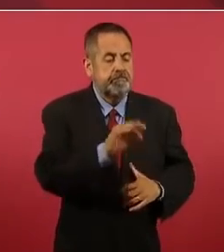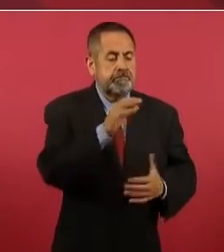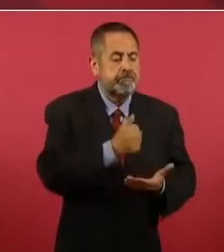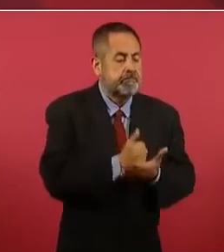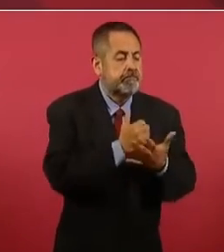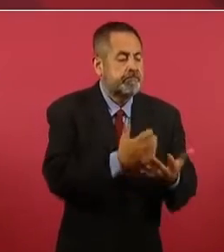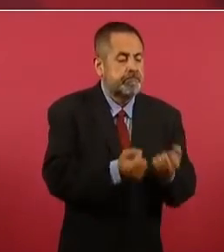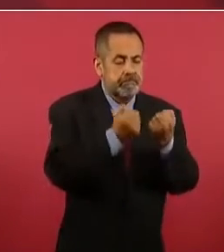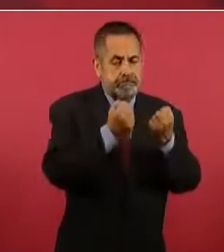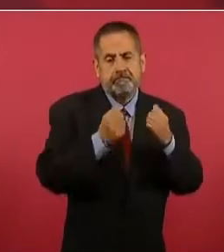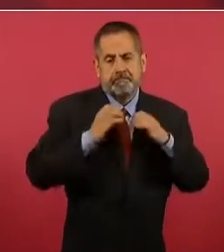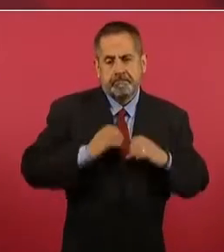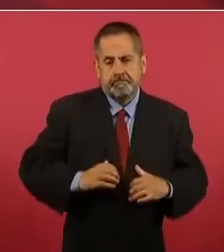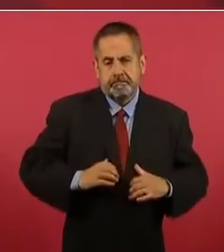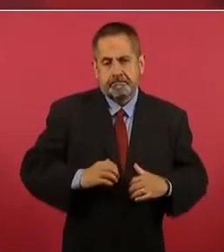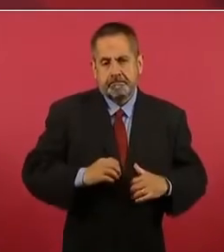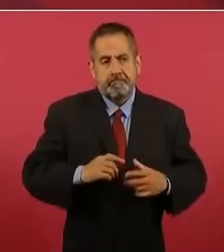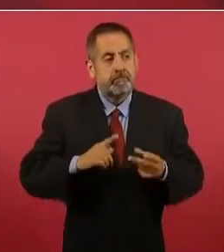y